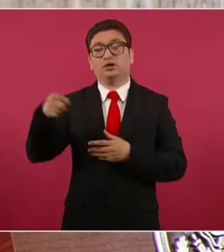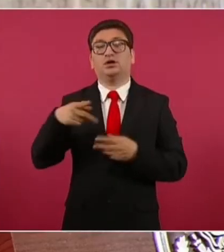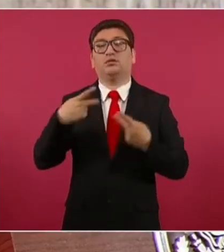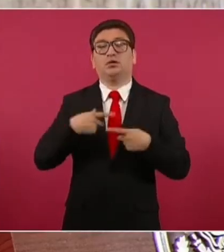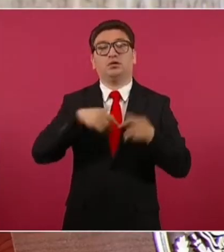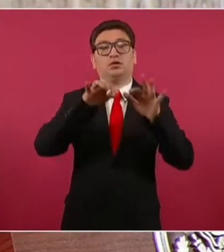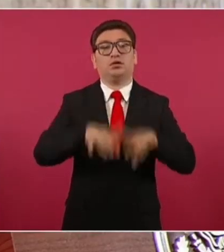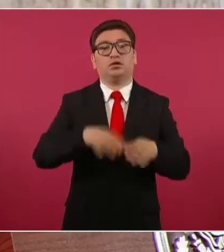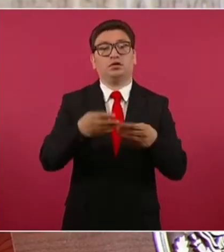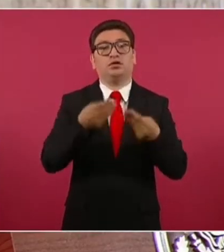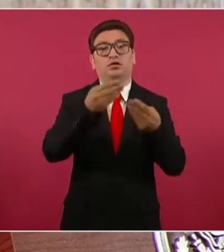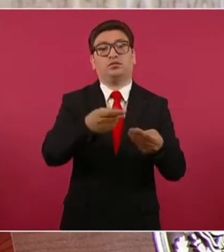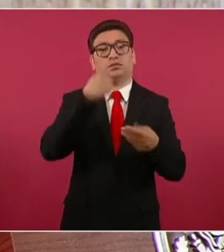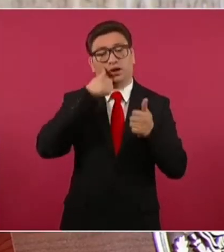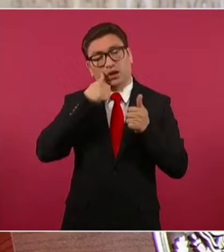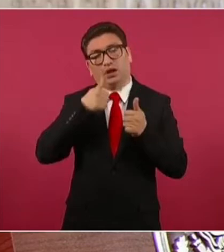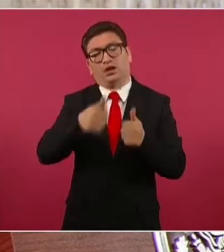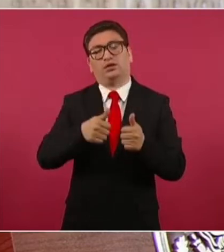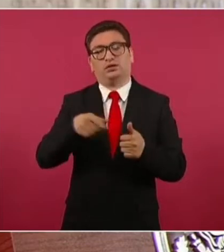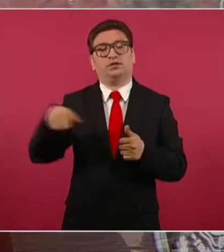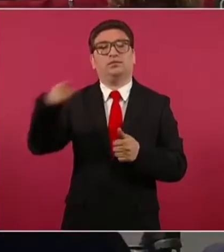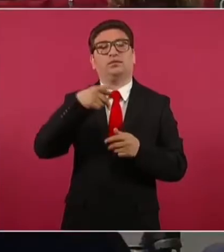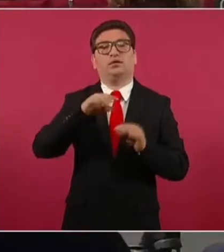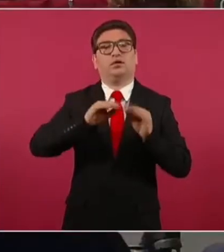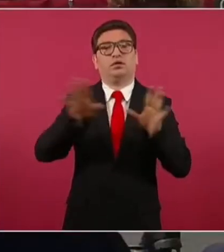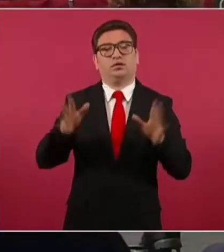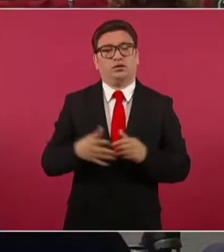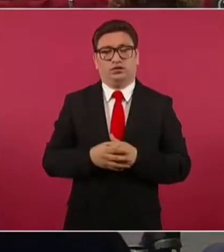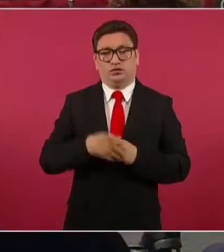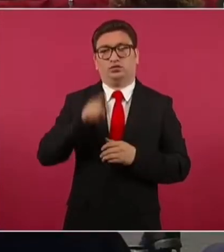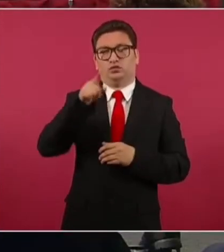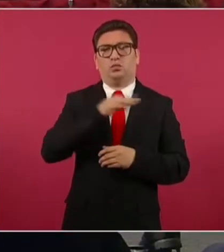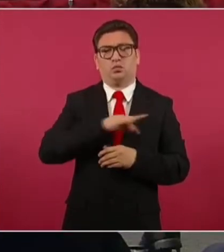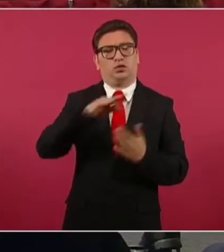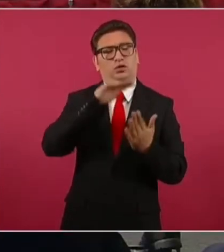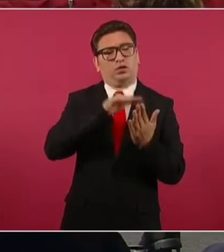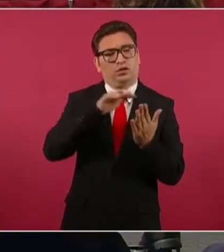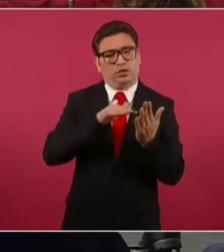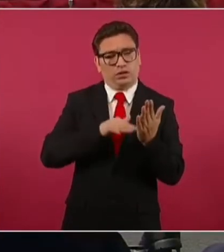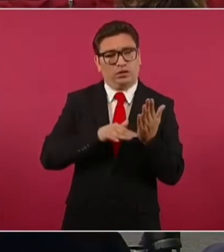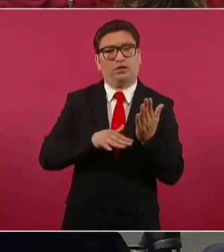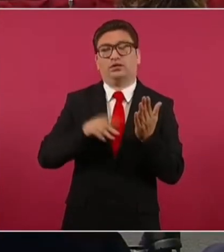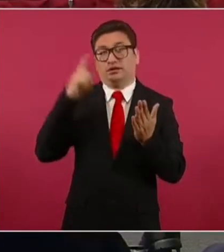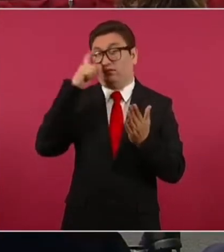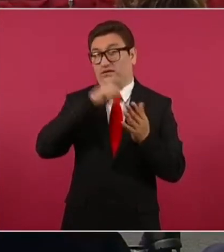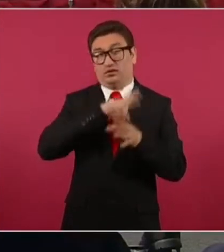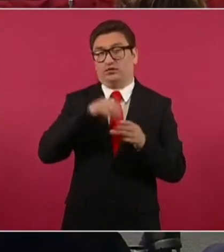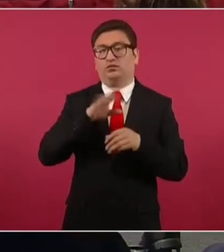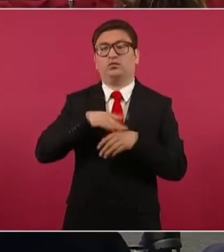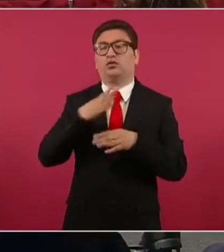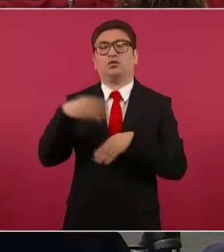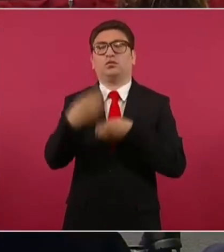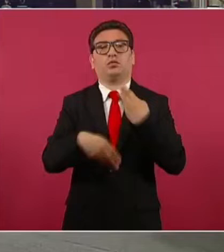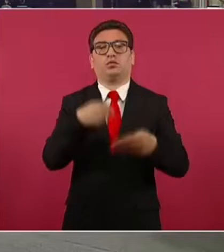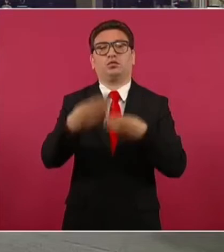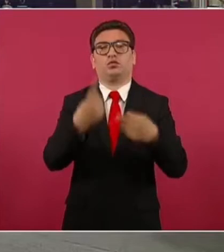escritos a usted aquí en la atención ciudadana. Obviamente sabemos que usted pudiera leer todos esos escritos es muy difícil porque son muchos que le llegan al